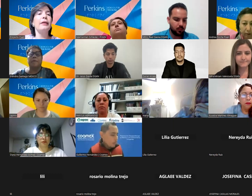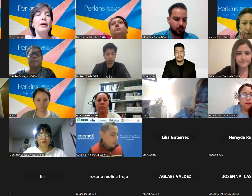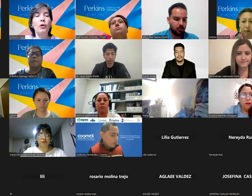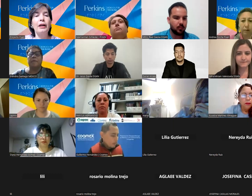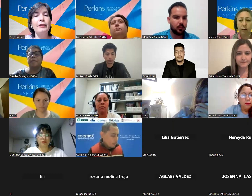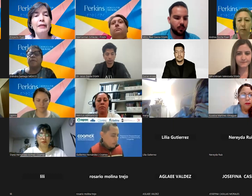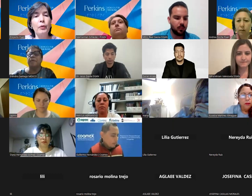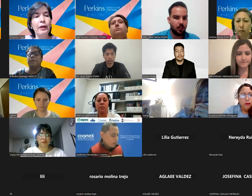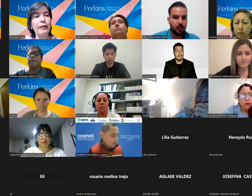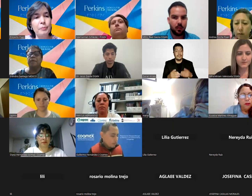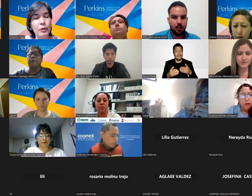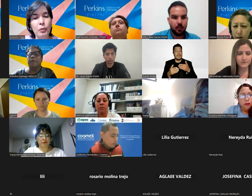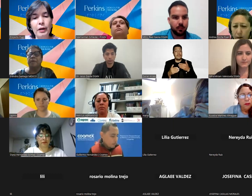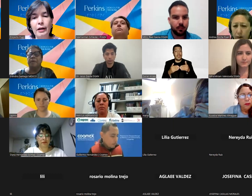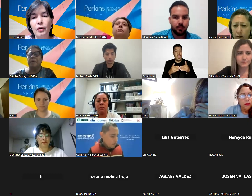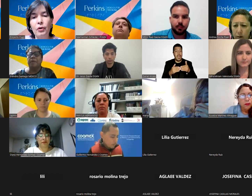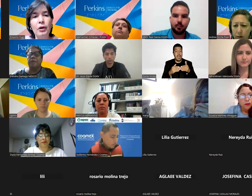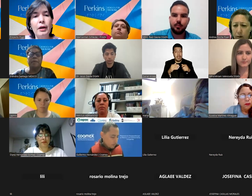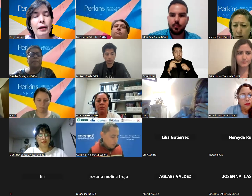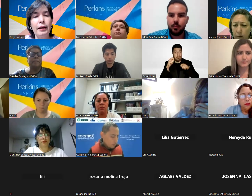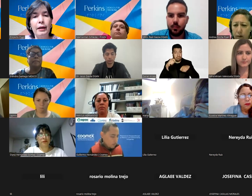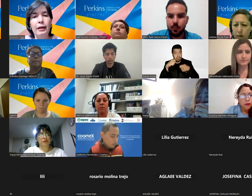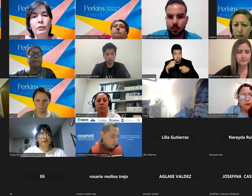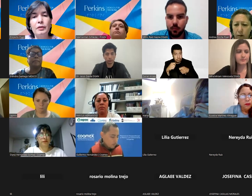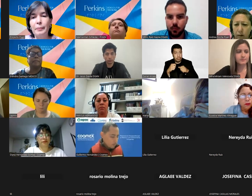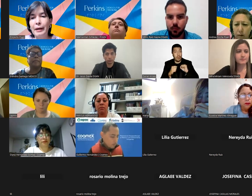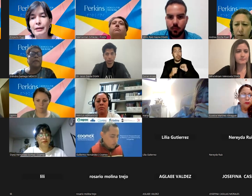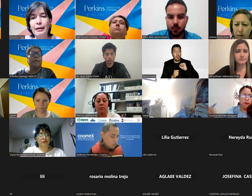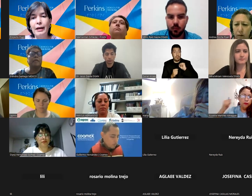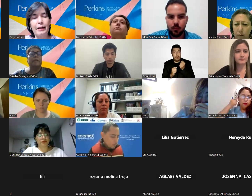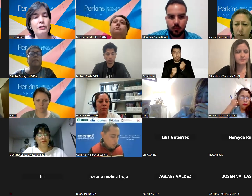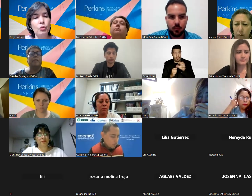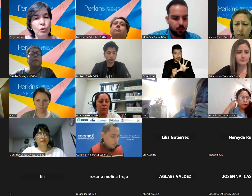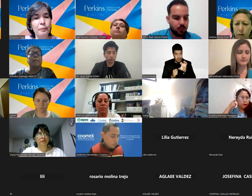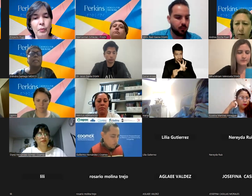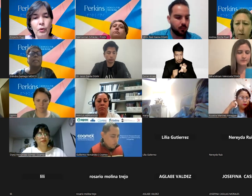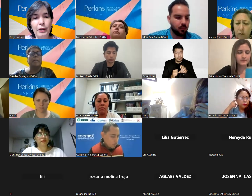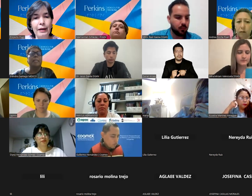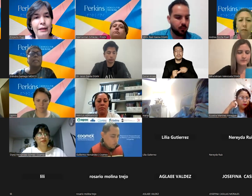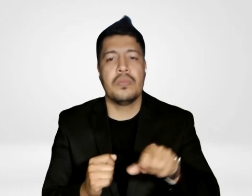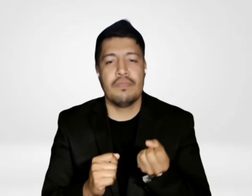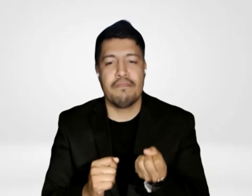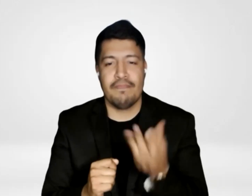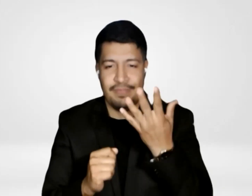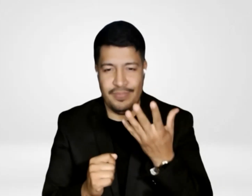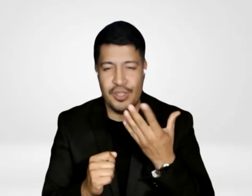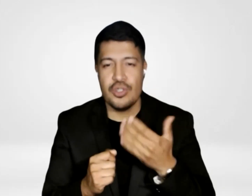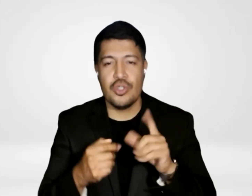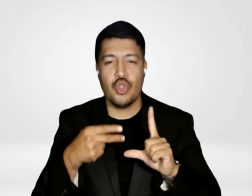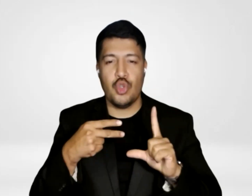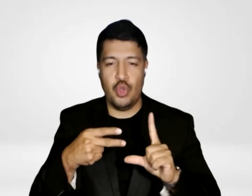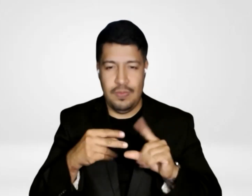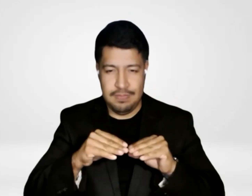webinar con el fin de poder después ponerlo en nuestra página en YouTube, porque de esta forma también